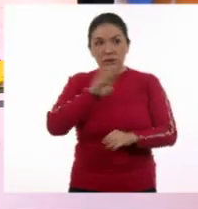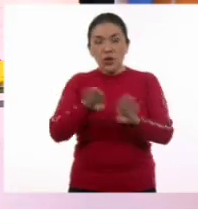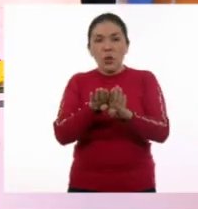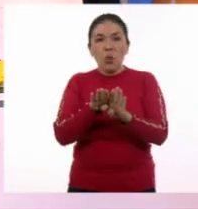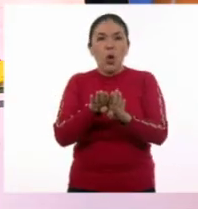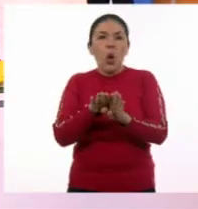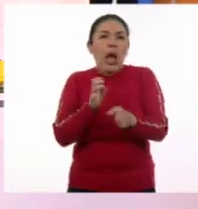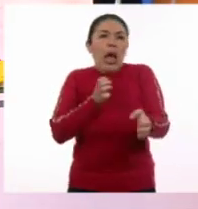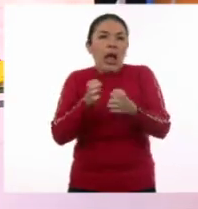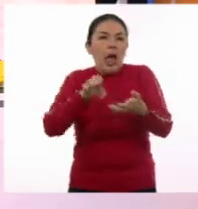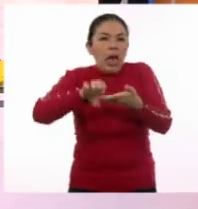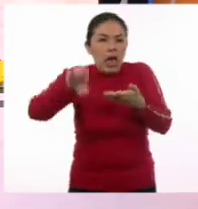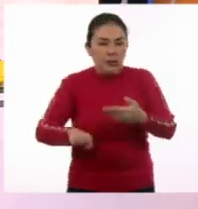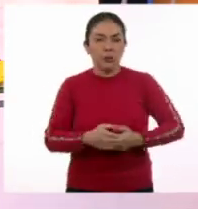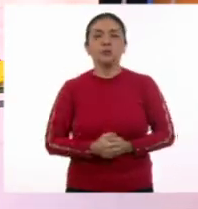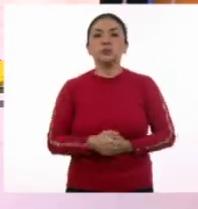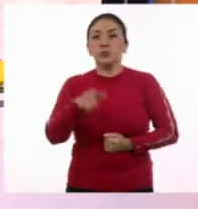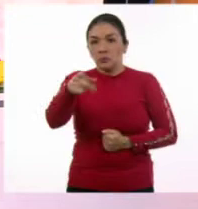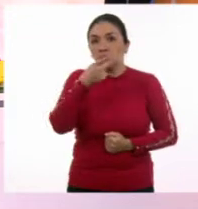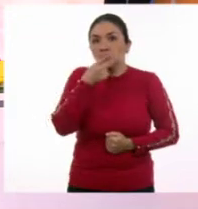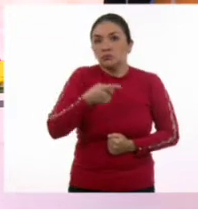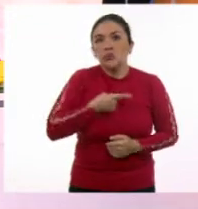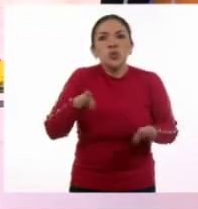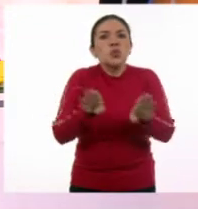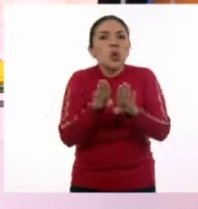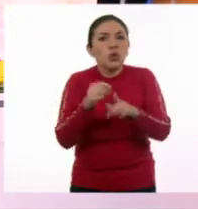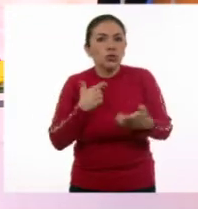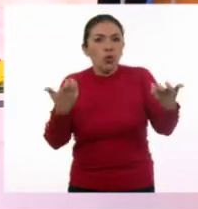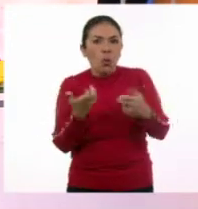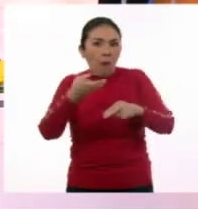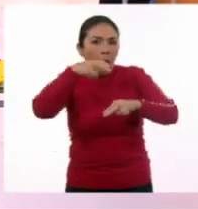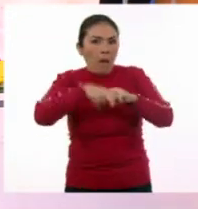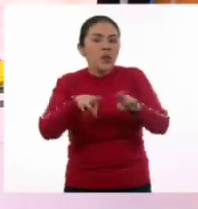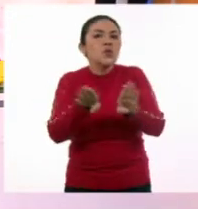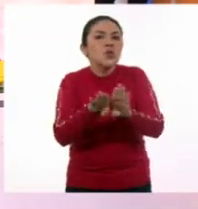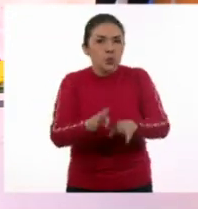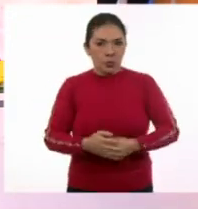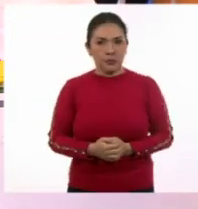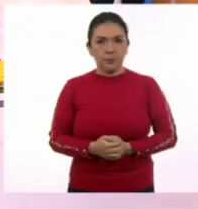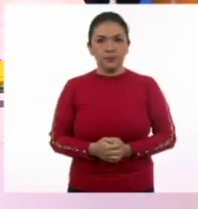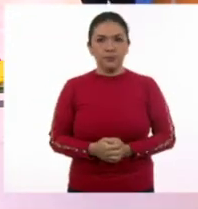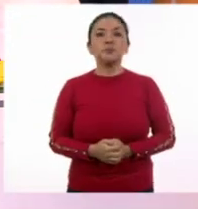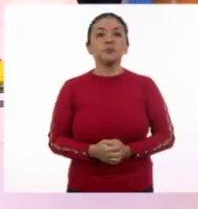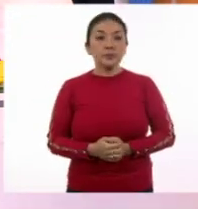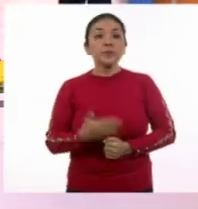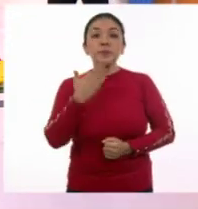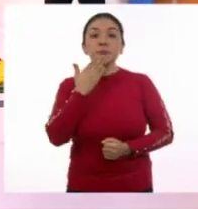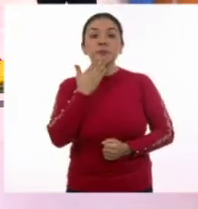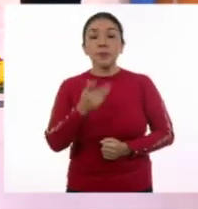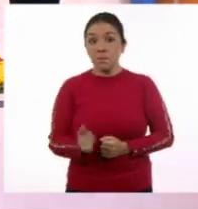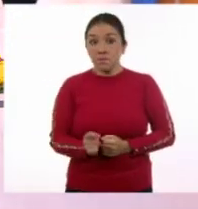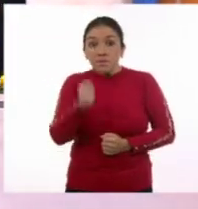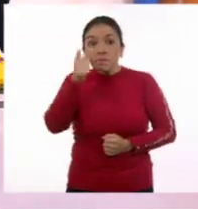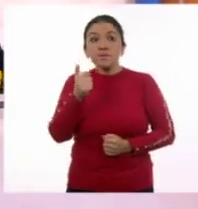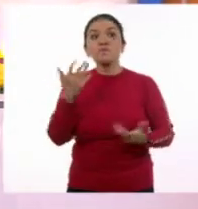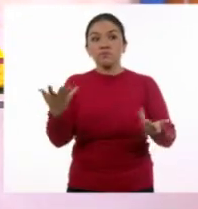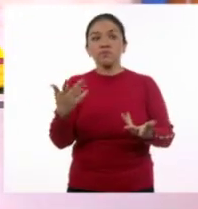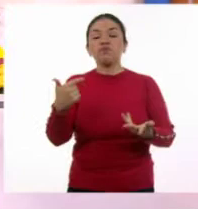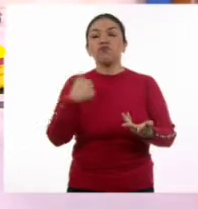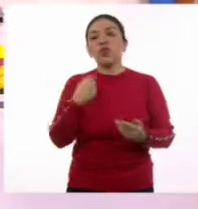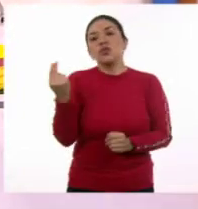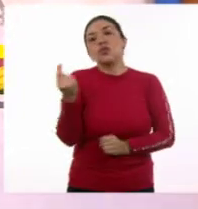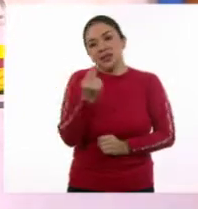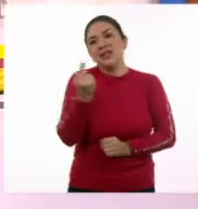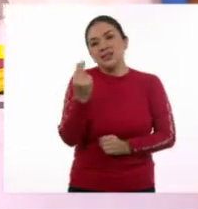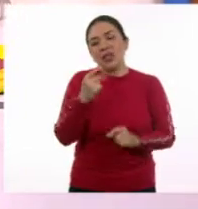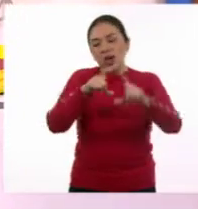tú dinos cómo va a ser esta dinámica ok inicialmente nos vamos a ocupar